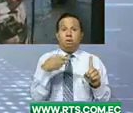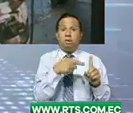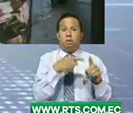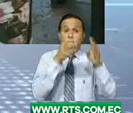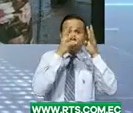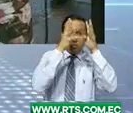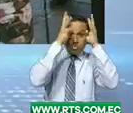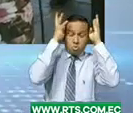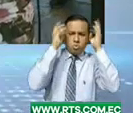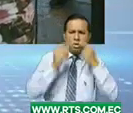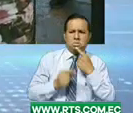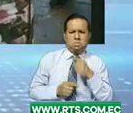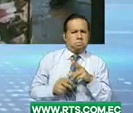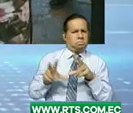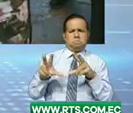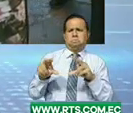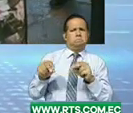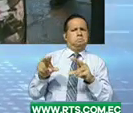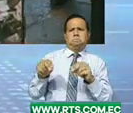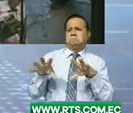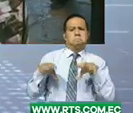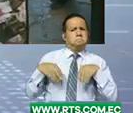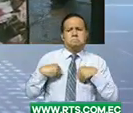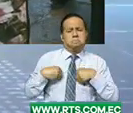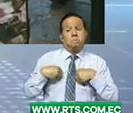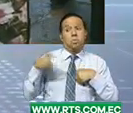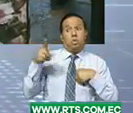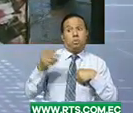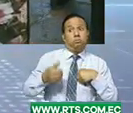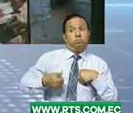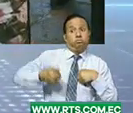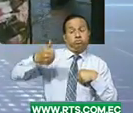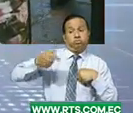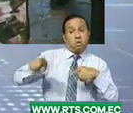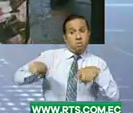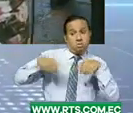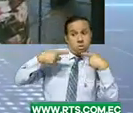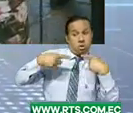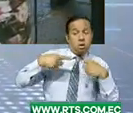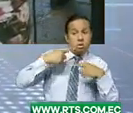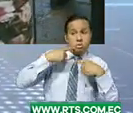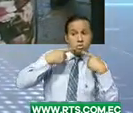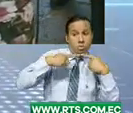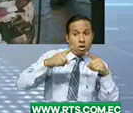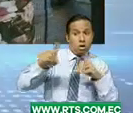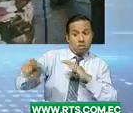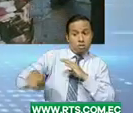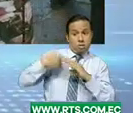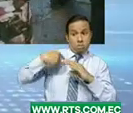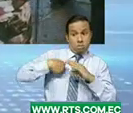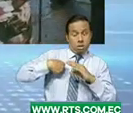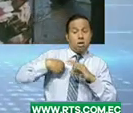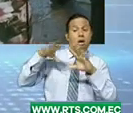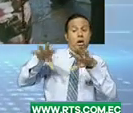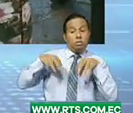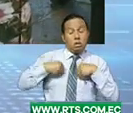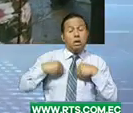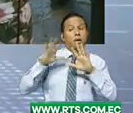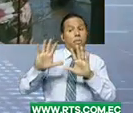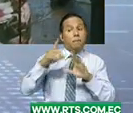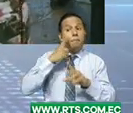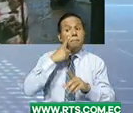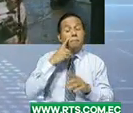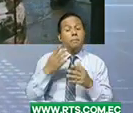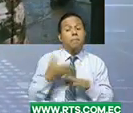su parte, hace pocos minutos, como habíamos conversado con el nuevo alcalde, el exalcalde Yunda puede acudir a cualquier tipo